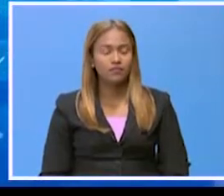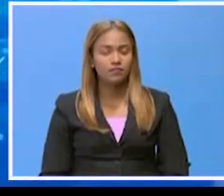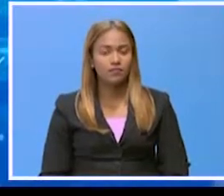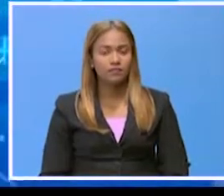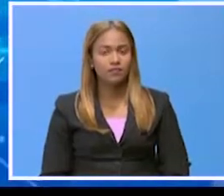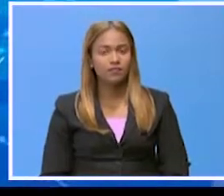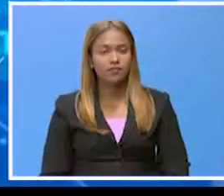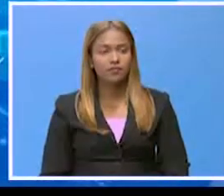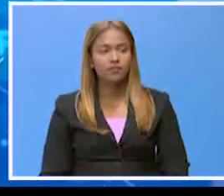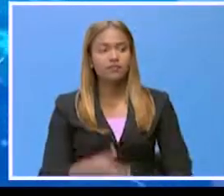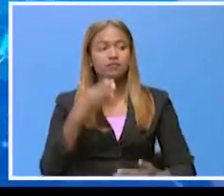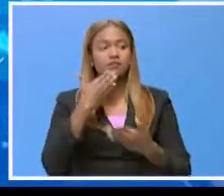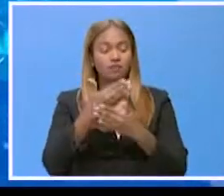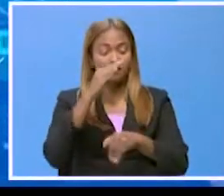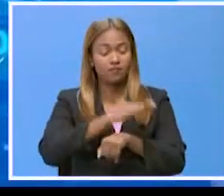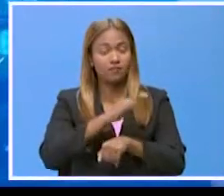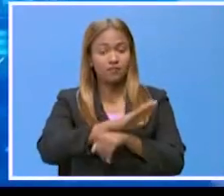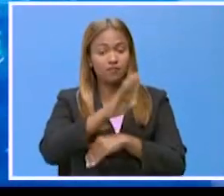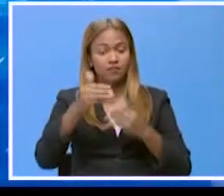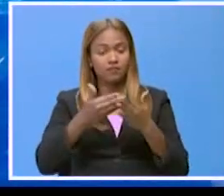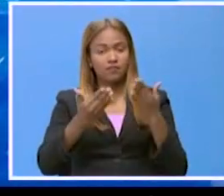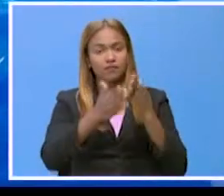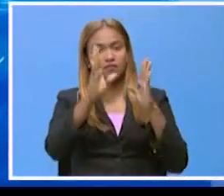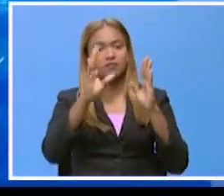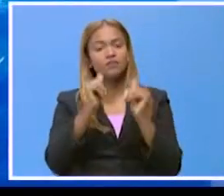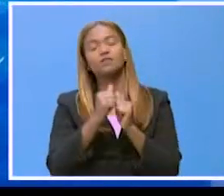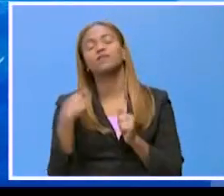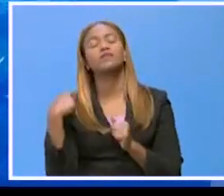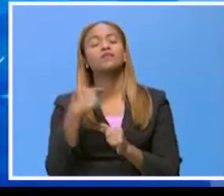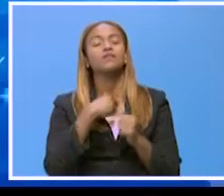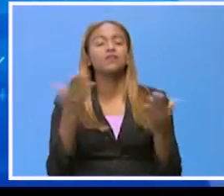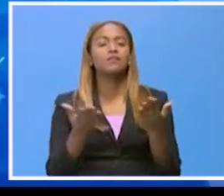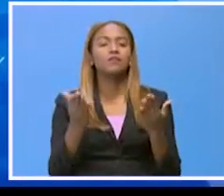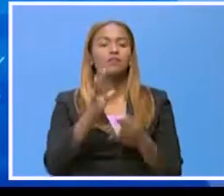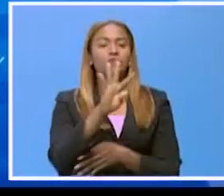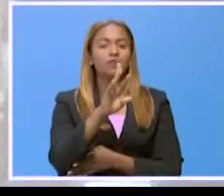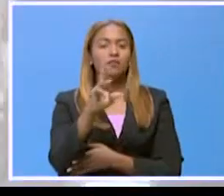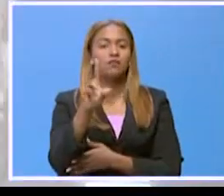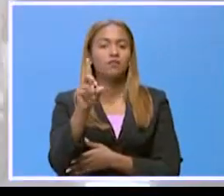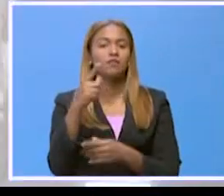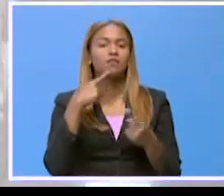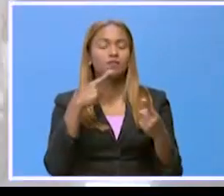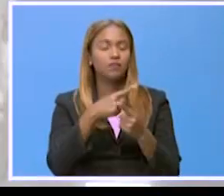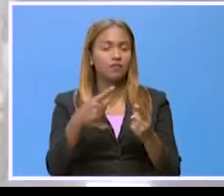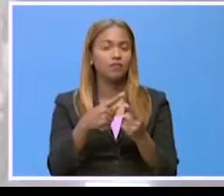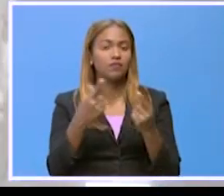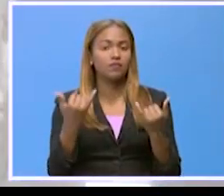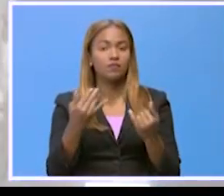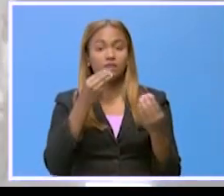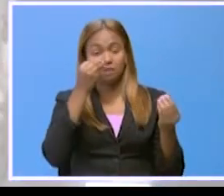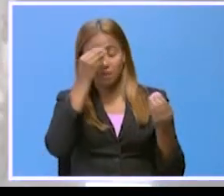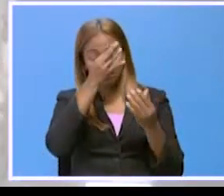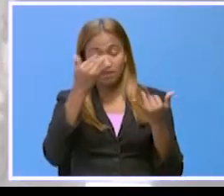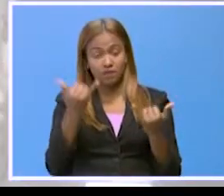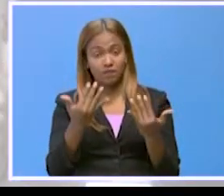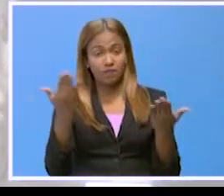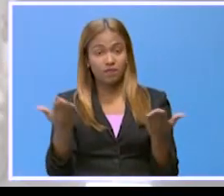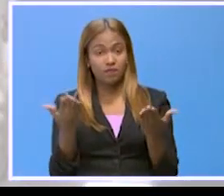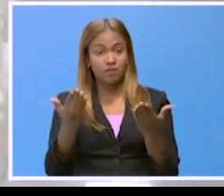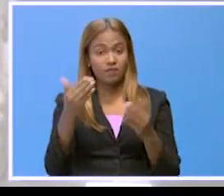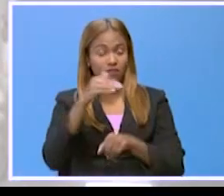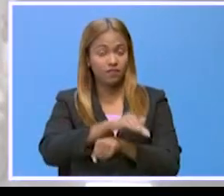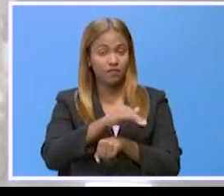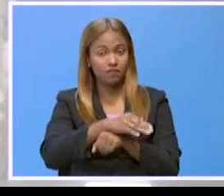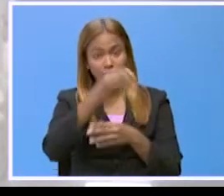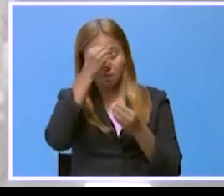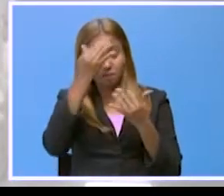buenas tardes rafaelina y buenas tardes a nuestros televidentes de 4 red de noticias en su emisión estelar